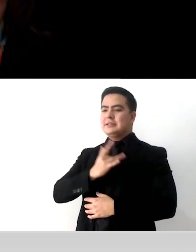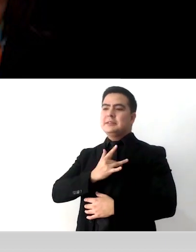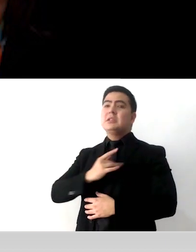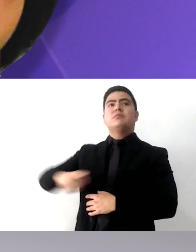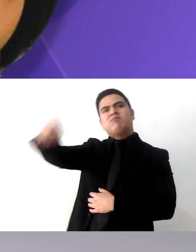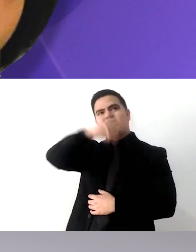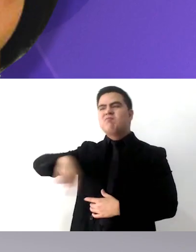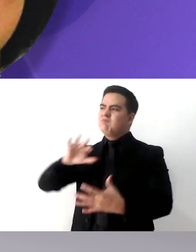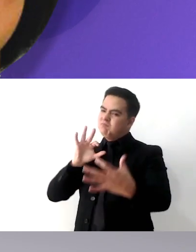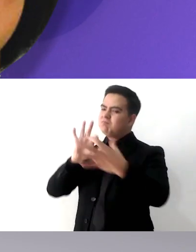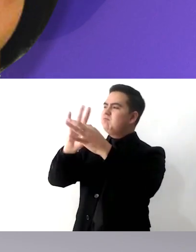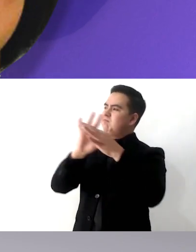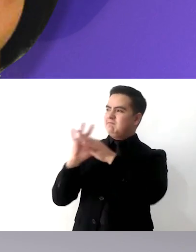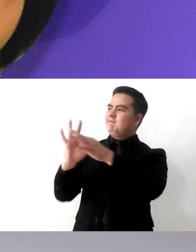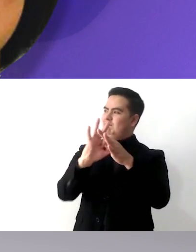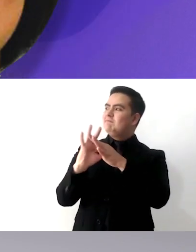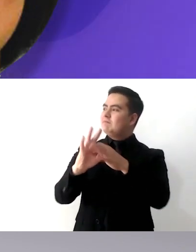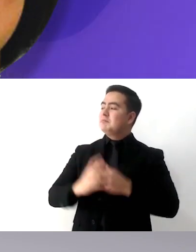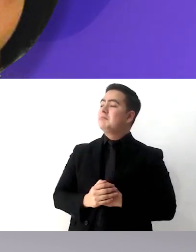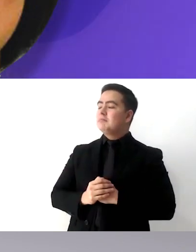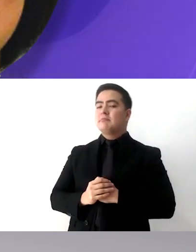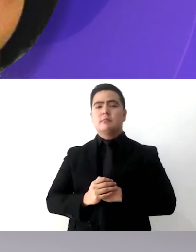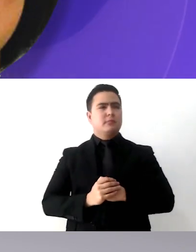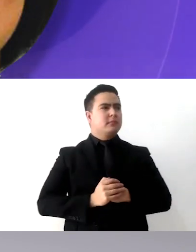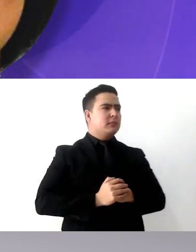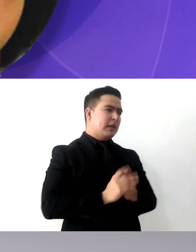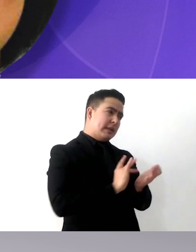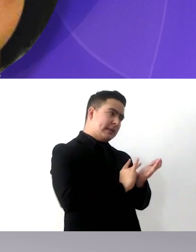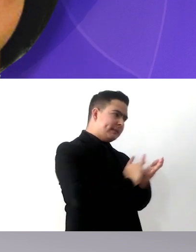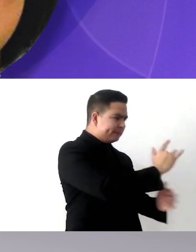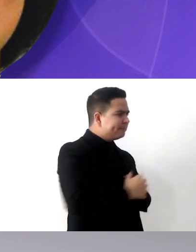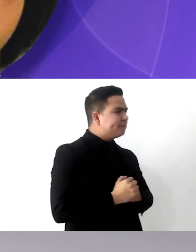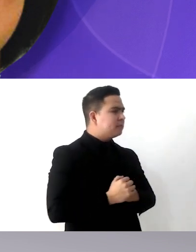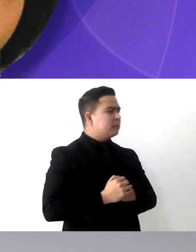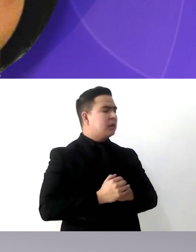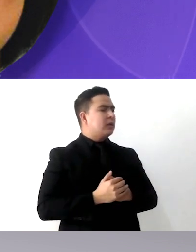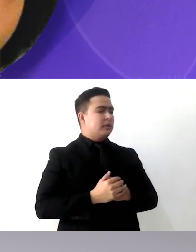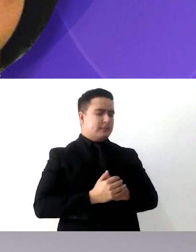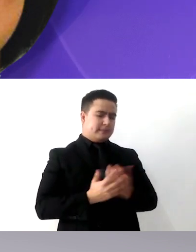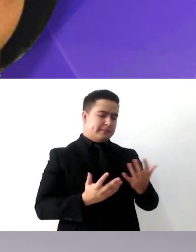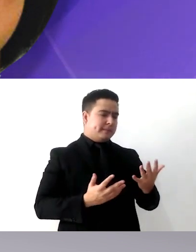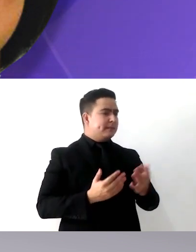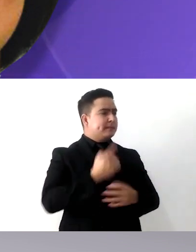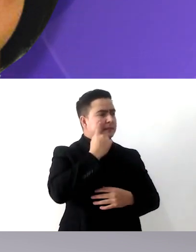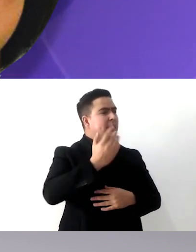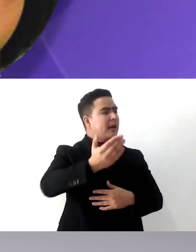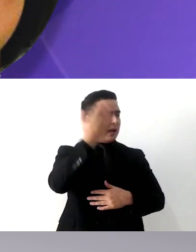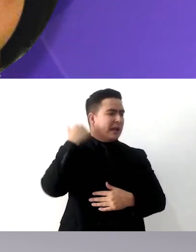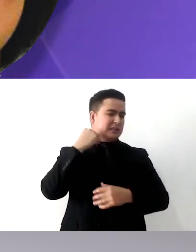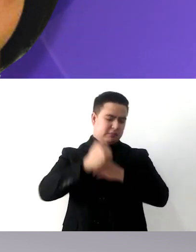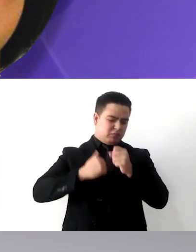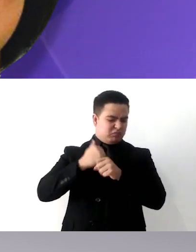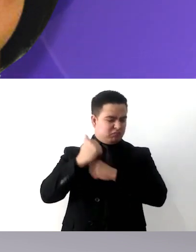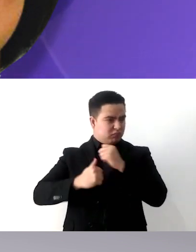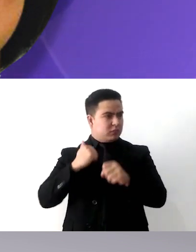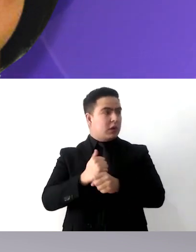ciudadanos. Gracias. Bueno, habrá que decirlo, en las últimas fechas se ha puesto sobre la